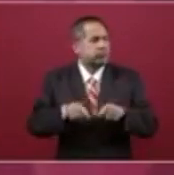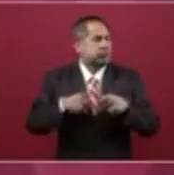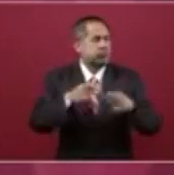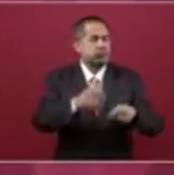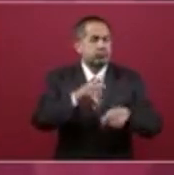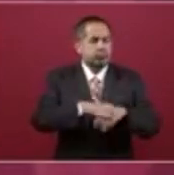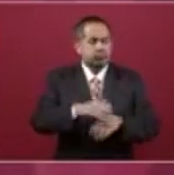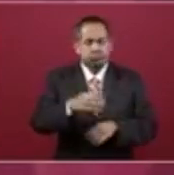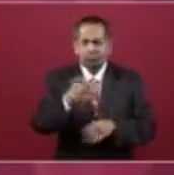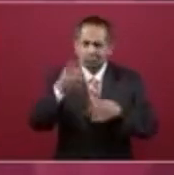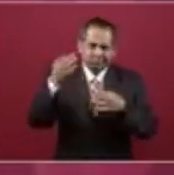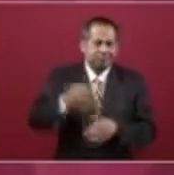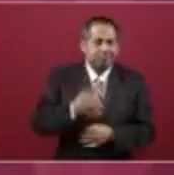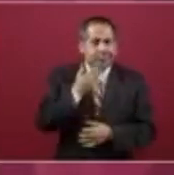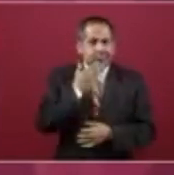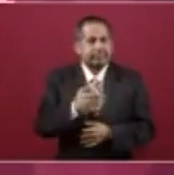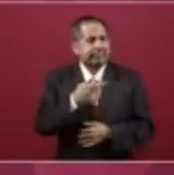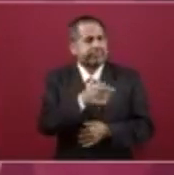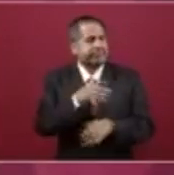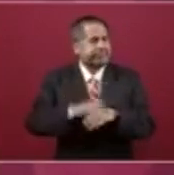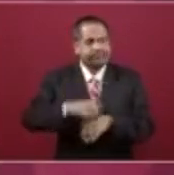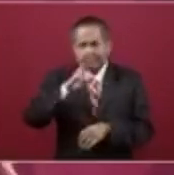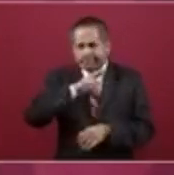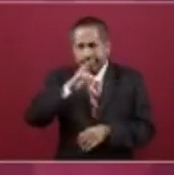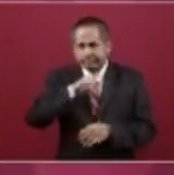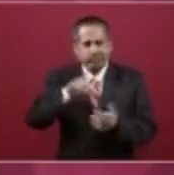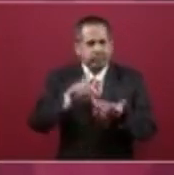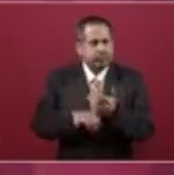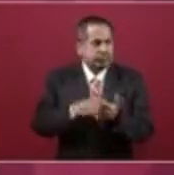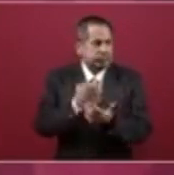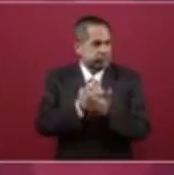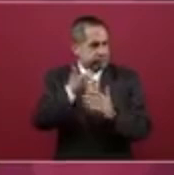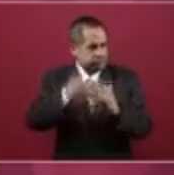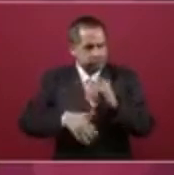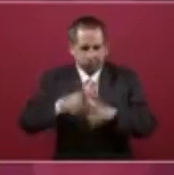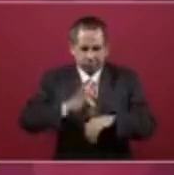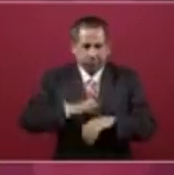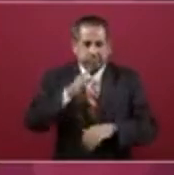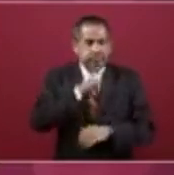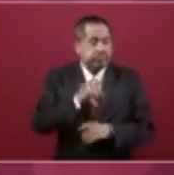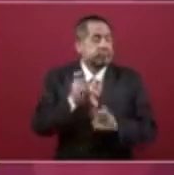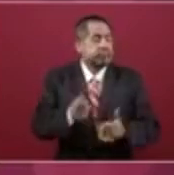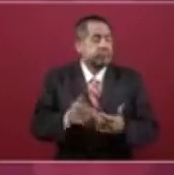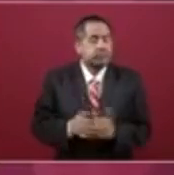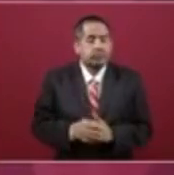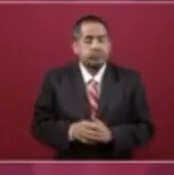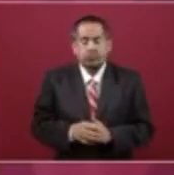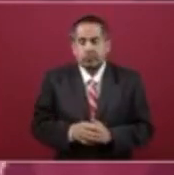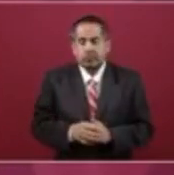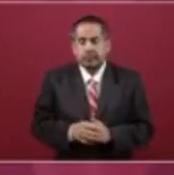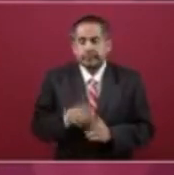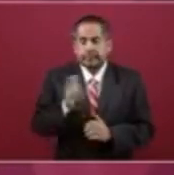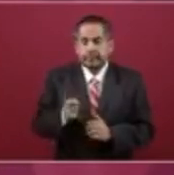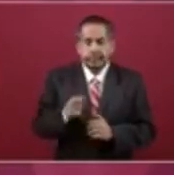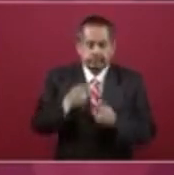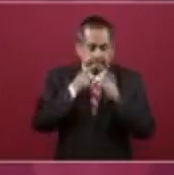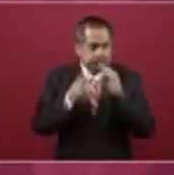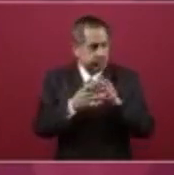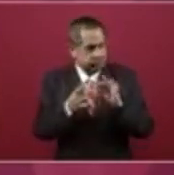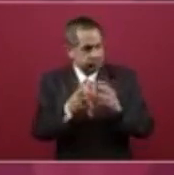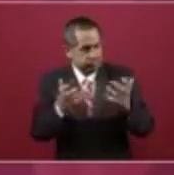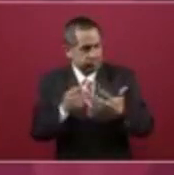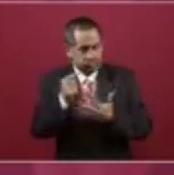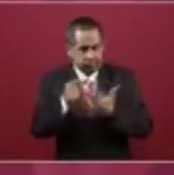más eficiente y más rápida y más económica. De manera que se fueron